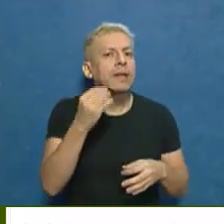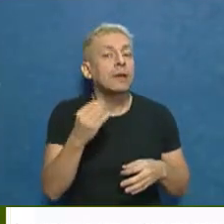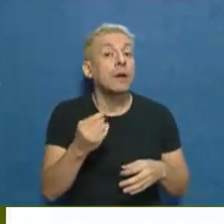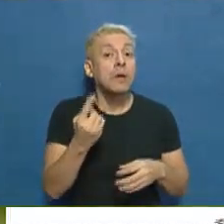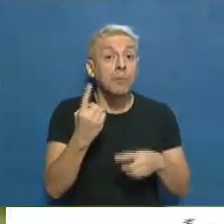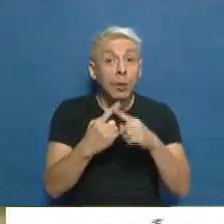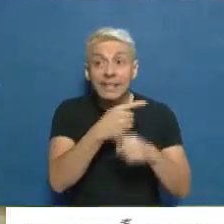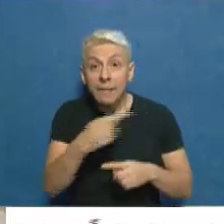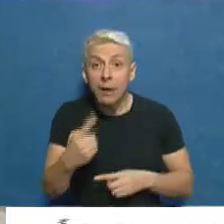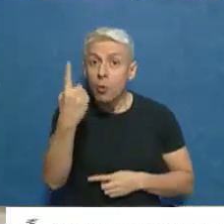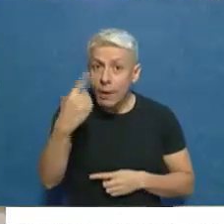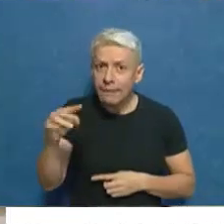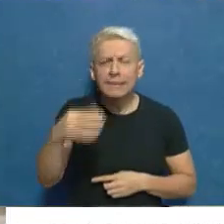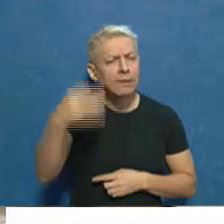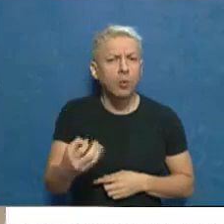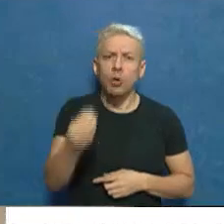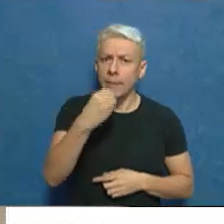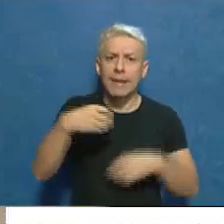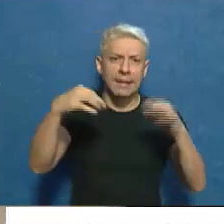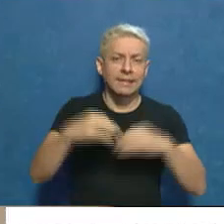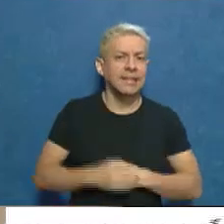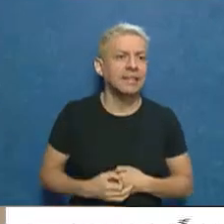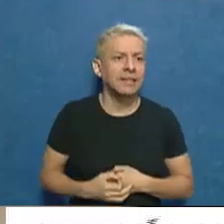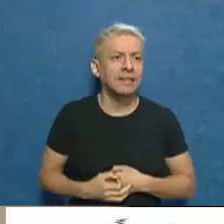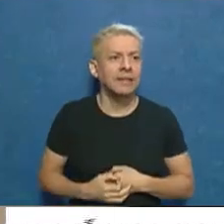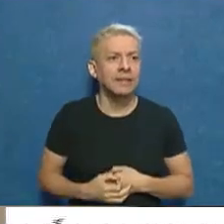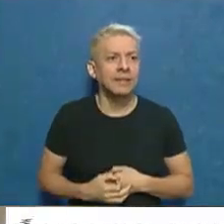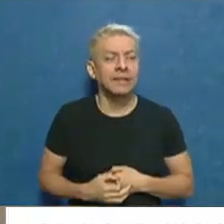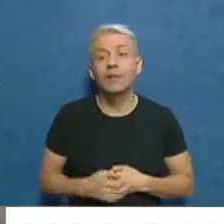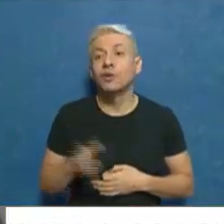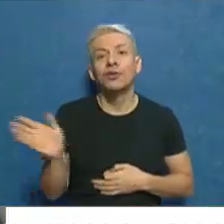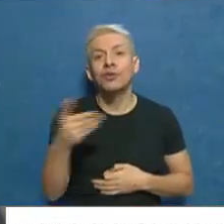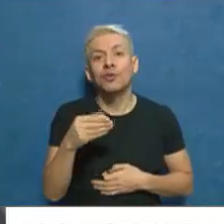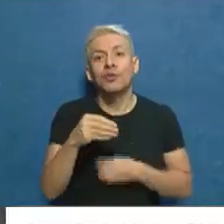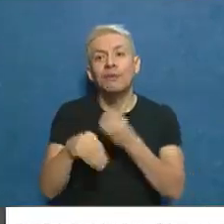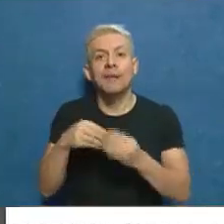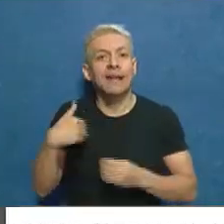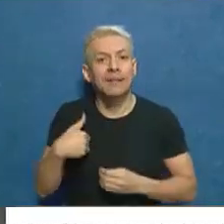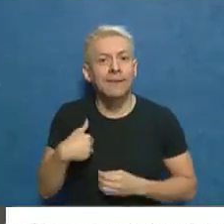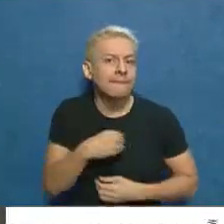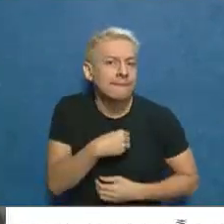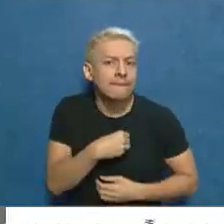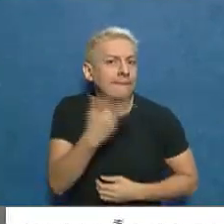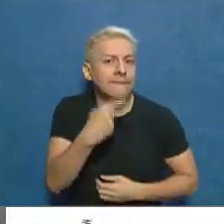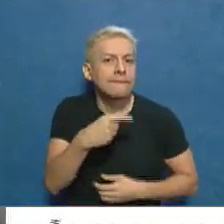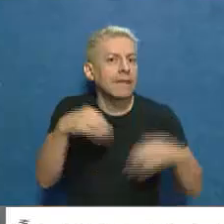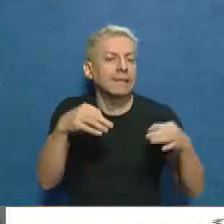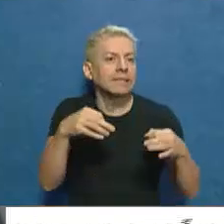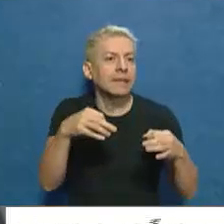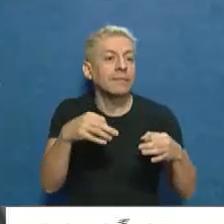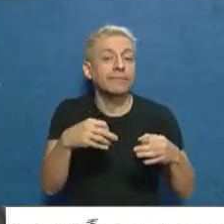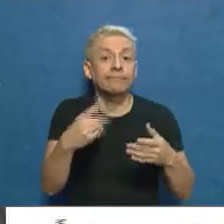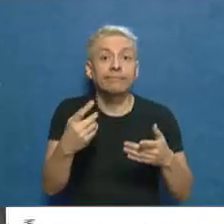por semana, seguro. Hacer un kilo de milanesas caseras, la comida favorita en la mesa de los argentinos, puede llegar a costar más